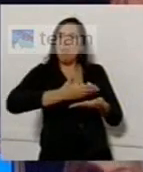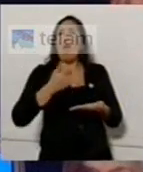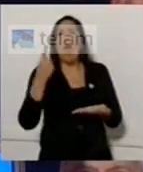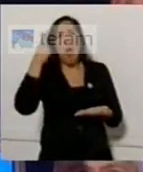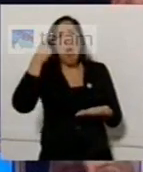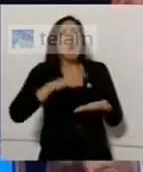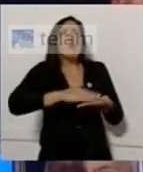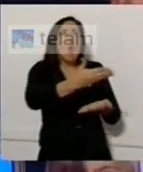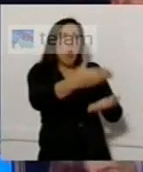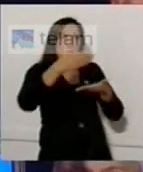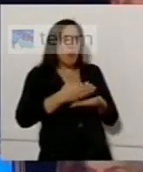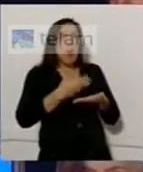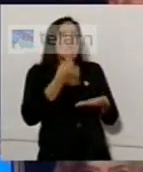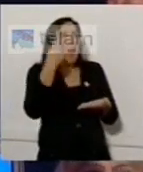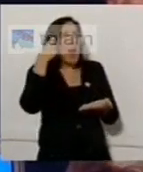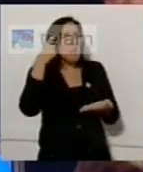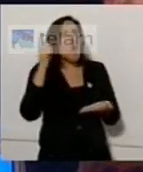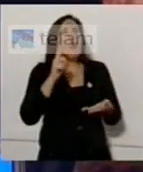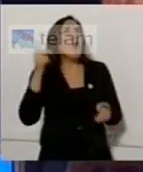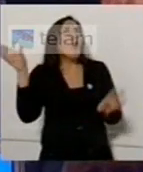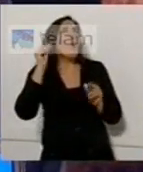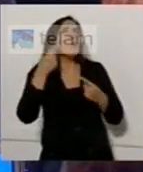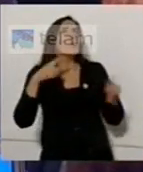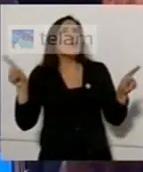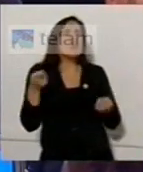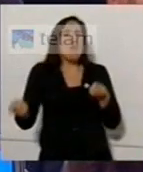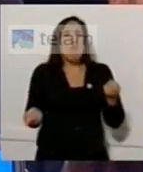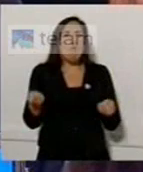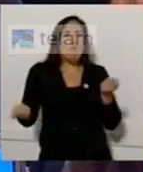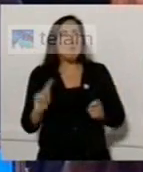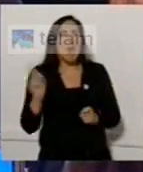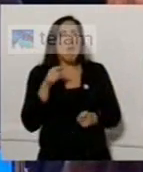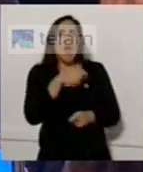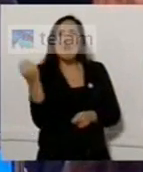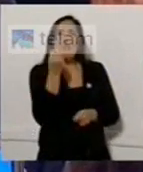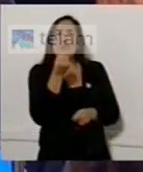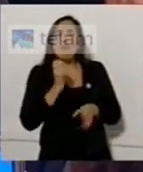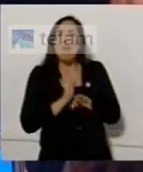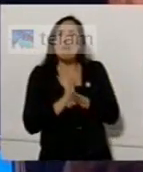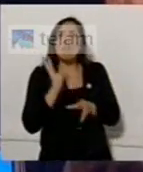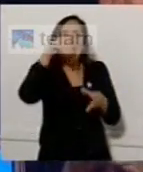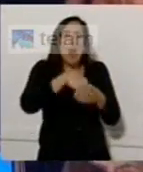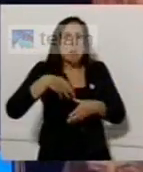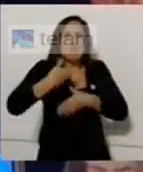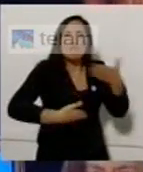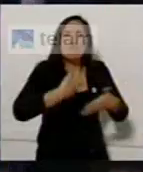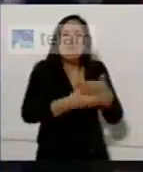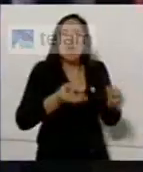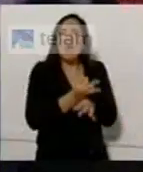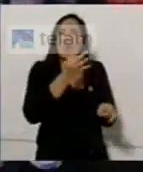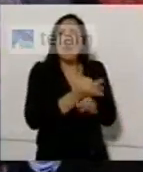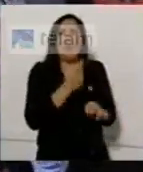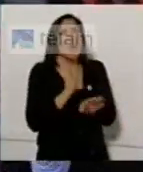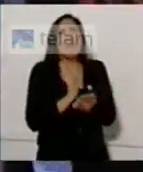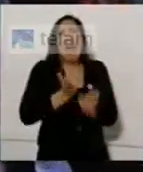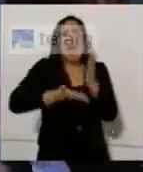para aprender en el proceso de inclusión educativa más importante que se recuerde en toda la